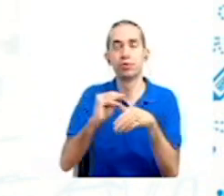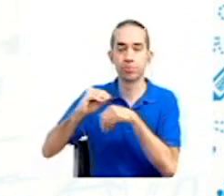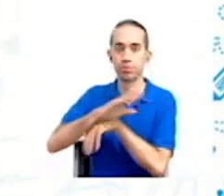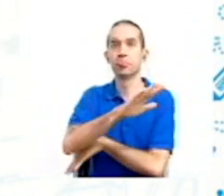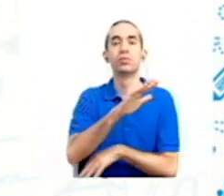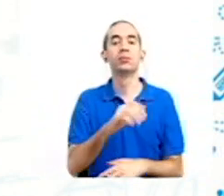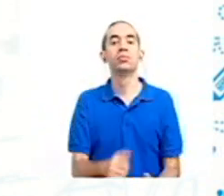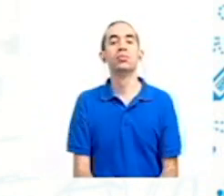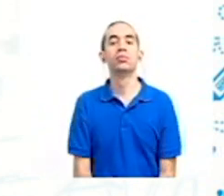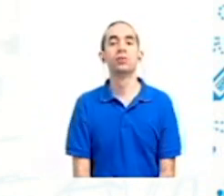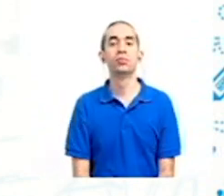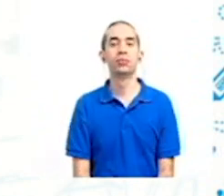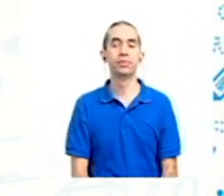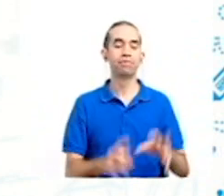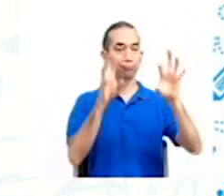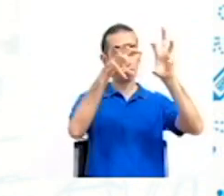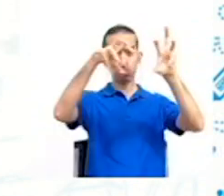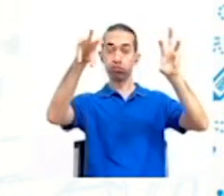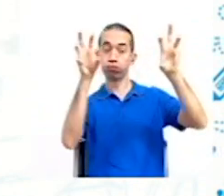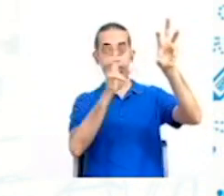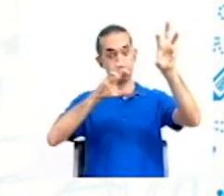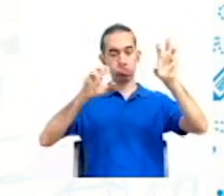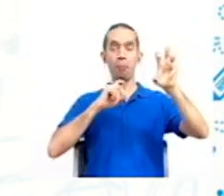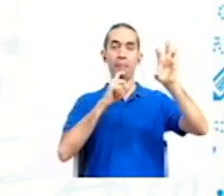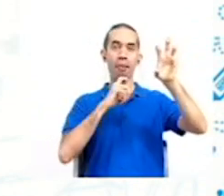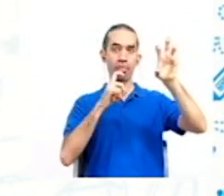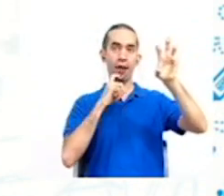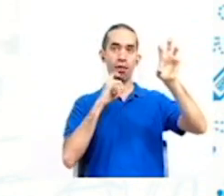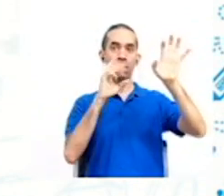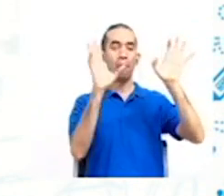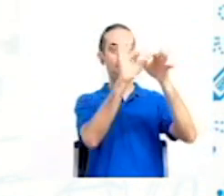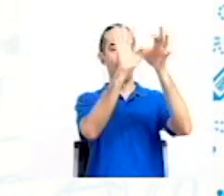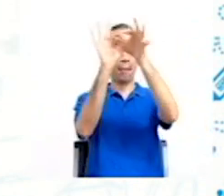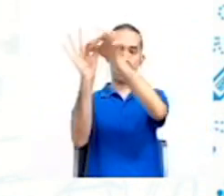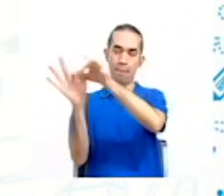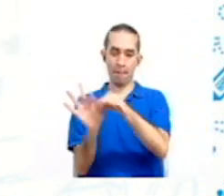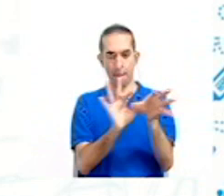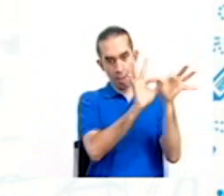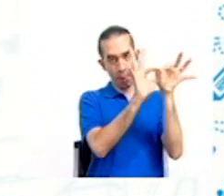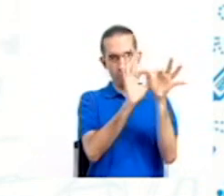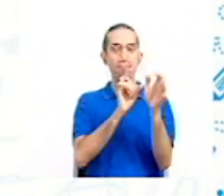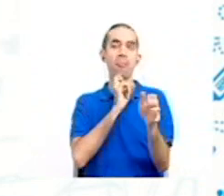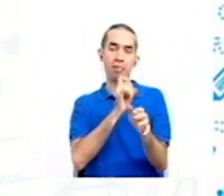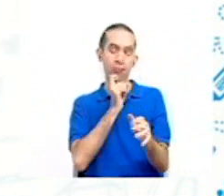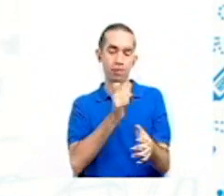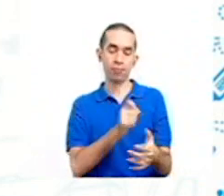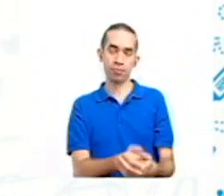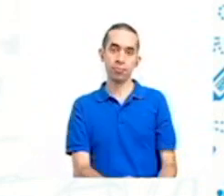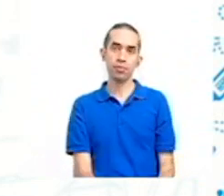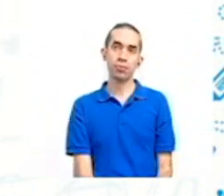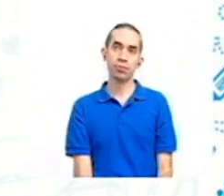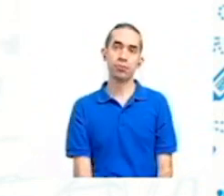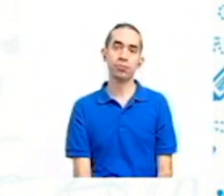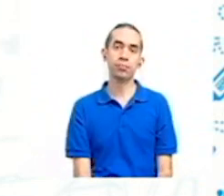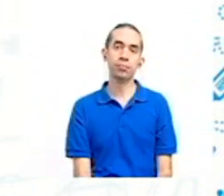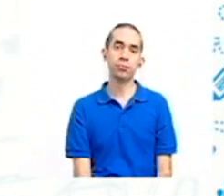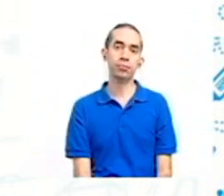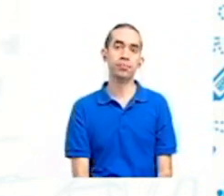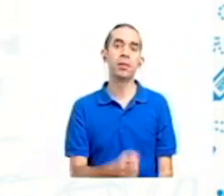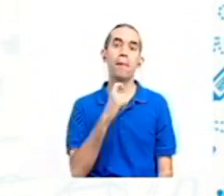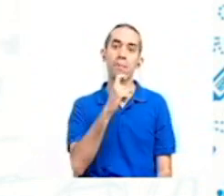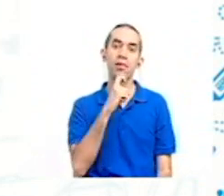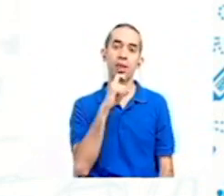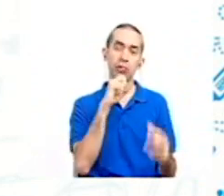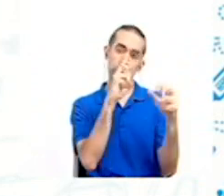tengo átomos de metales unidos entre ellos, eso es un enlace de tipo metálico. Resulta que los átomos de los metales se